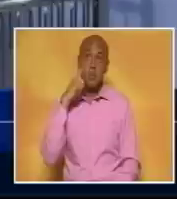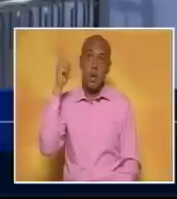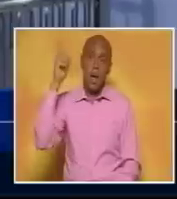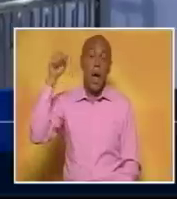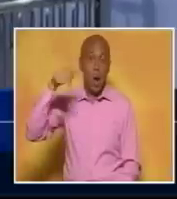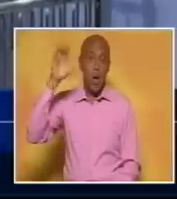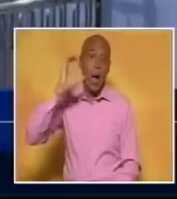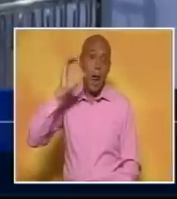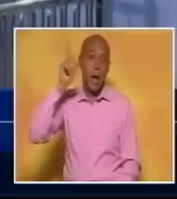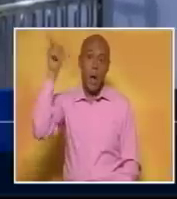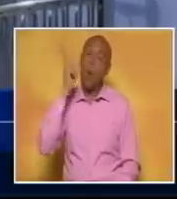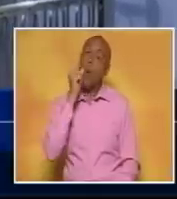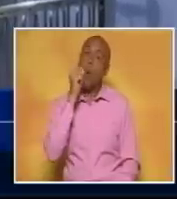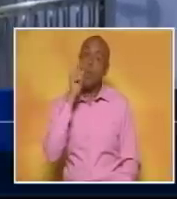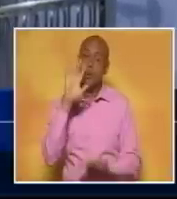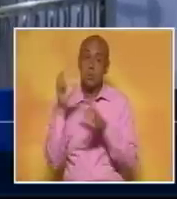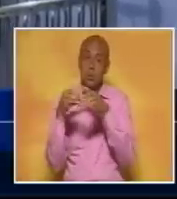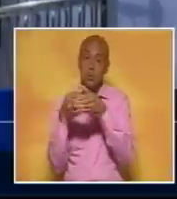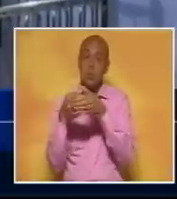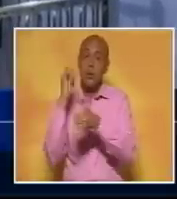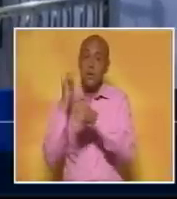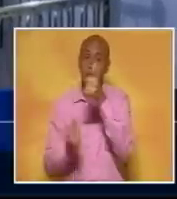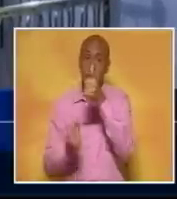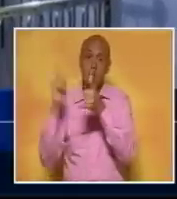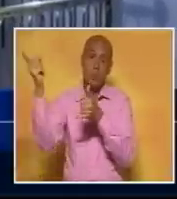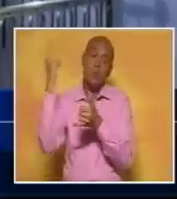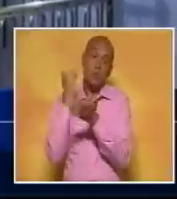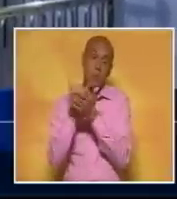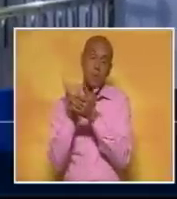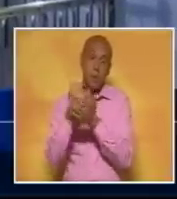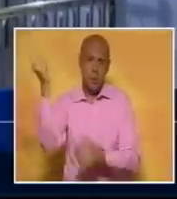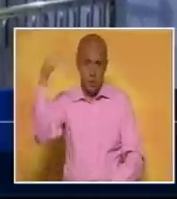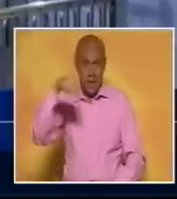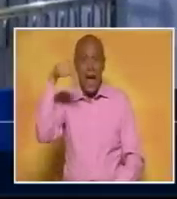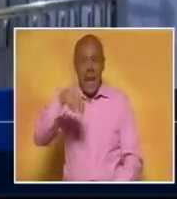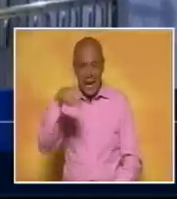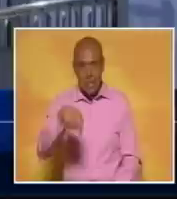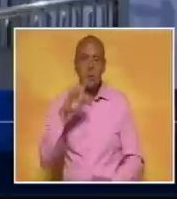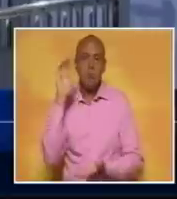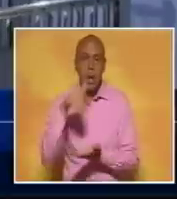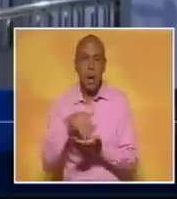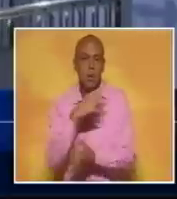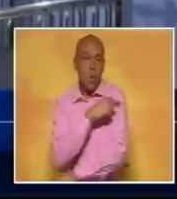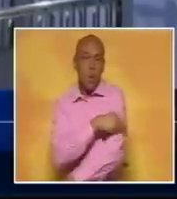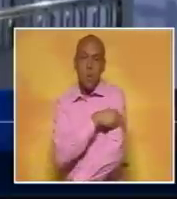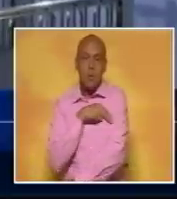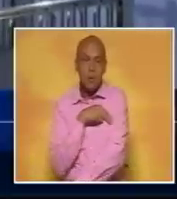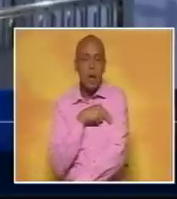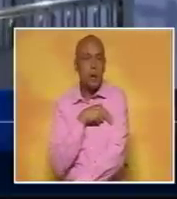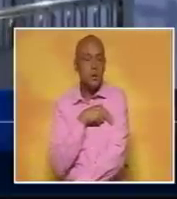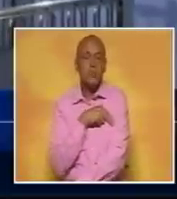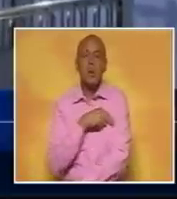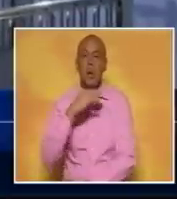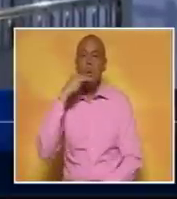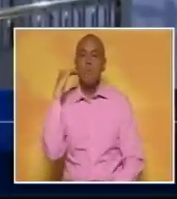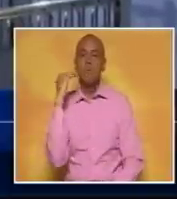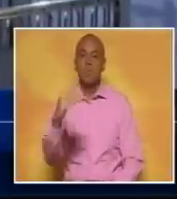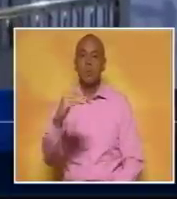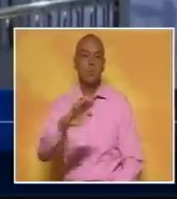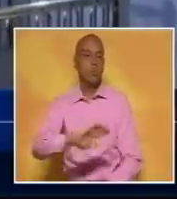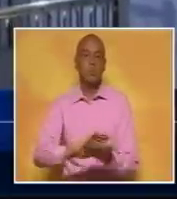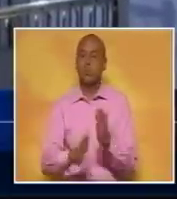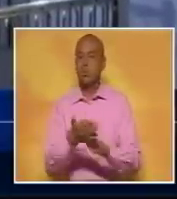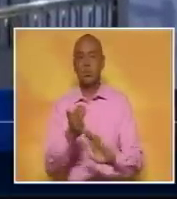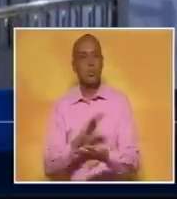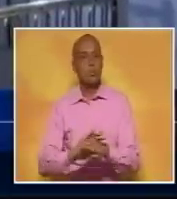reunión, me vengo a pasar el registro al Hospital Central de Maracay, y aquí estamos, sin novedad, tomando